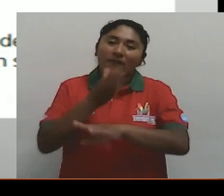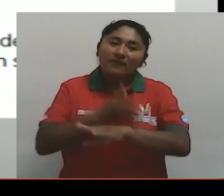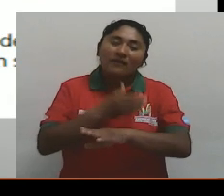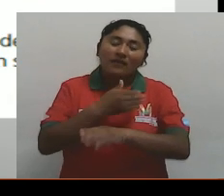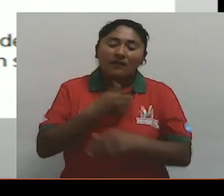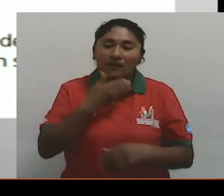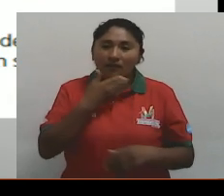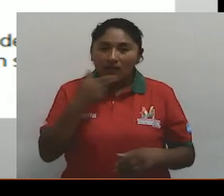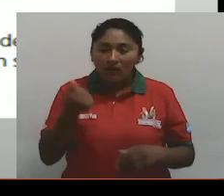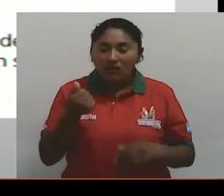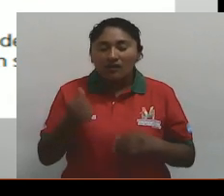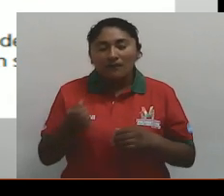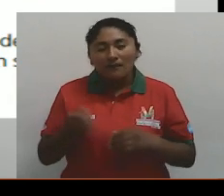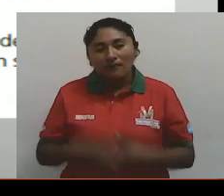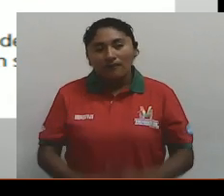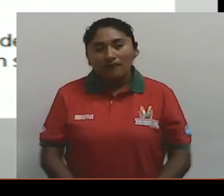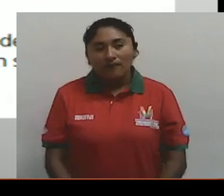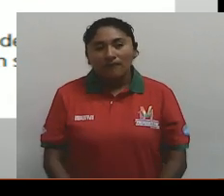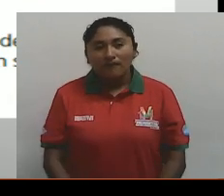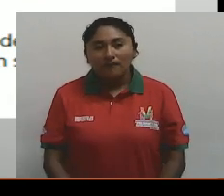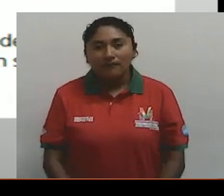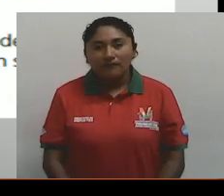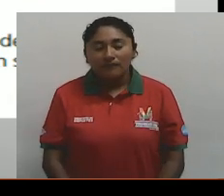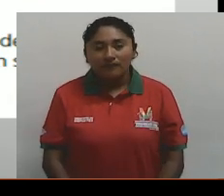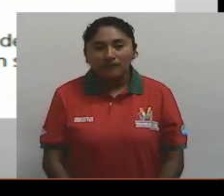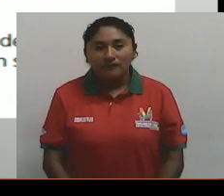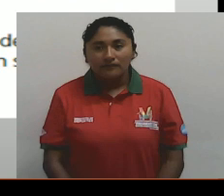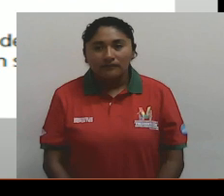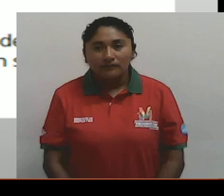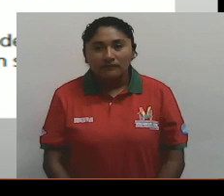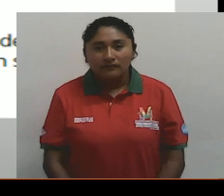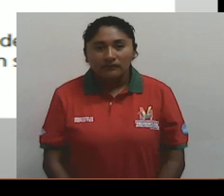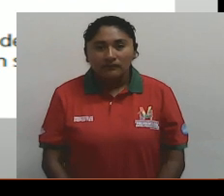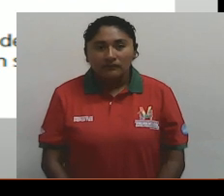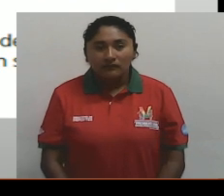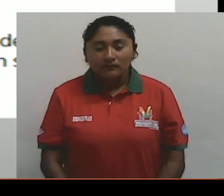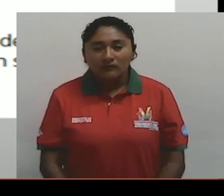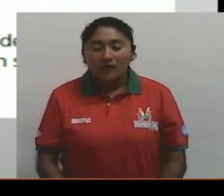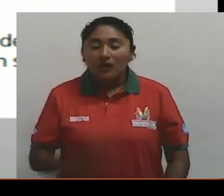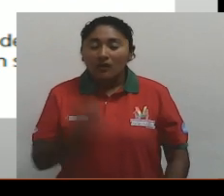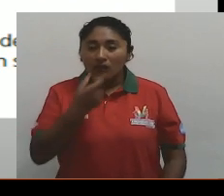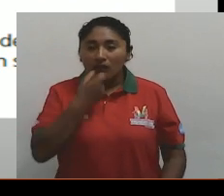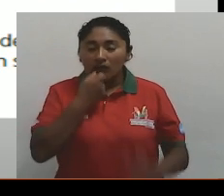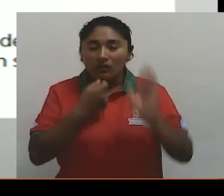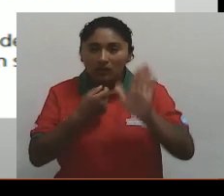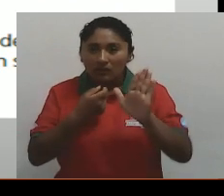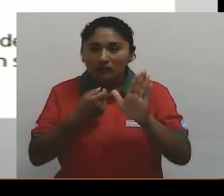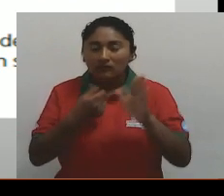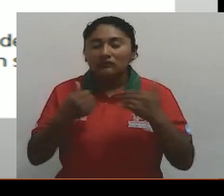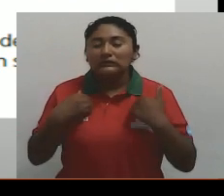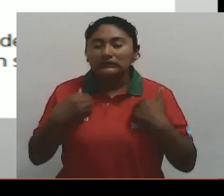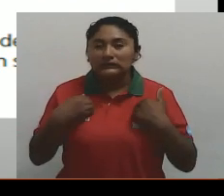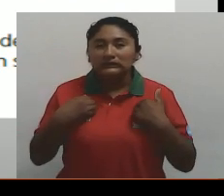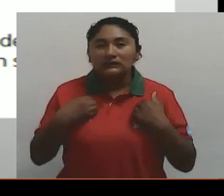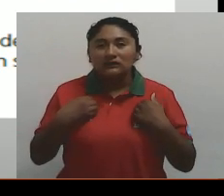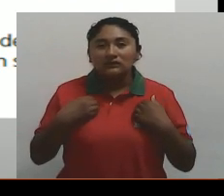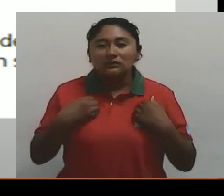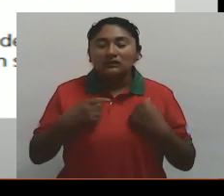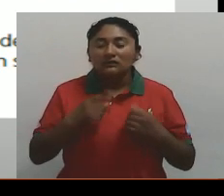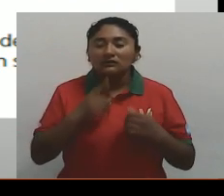Vamos a ver el árbitro dentro de este marco. La esencia de un buen árbitro radica en el concepto de imparcialidad y consistencia. Ser